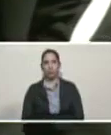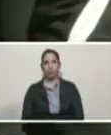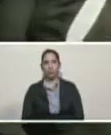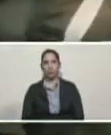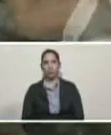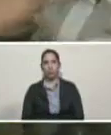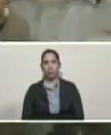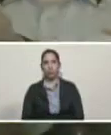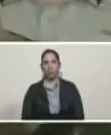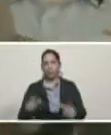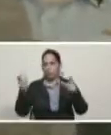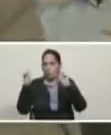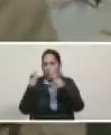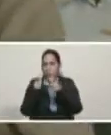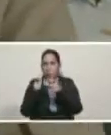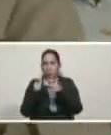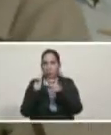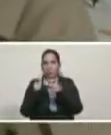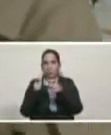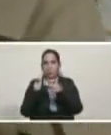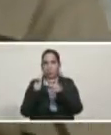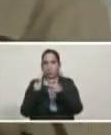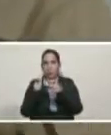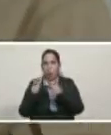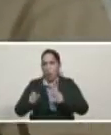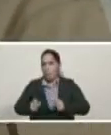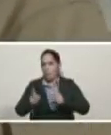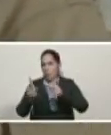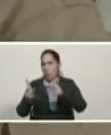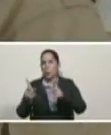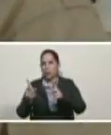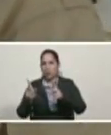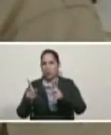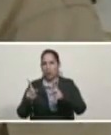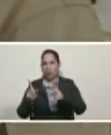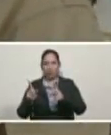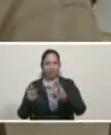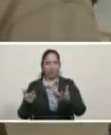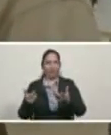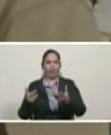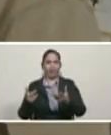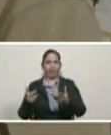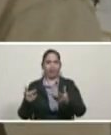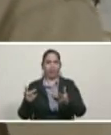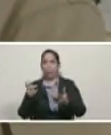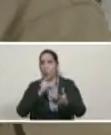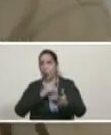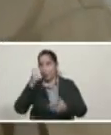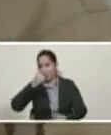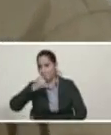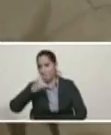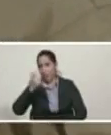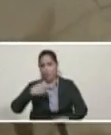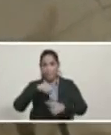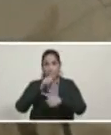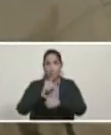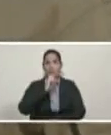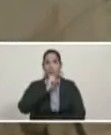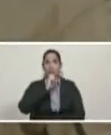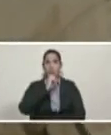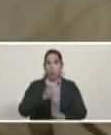Una minoría de oportunistas y cobardes que ante las primeras dificultades